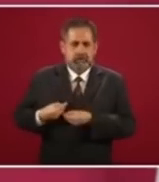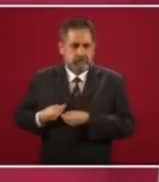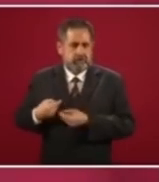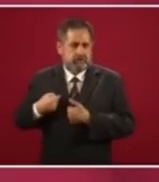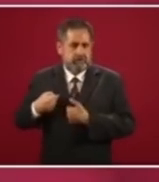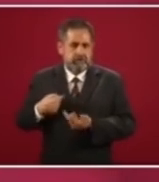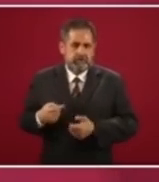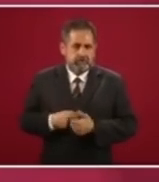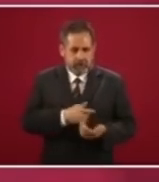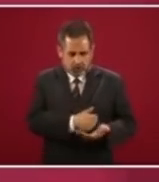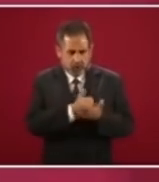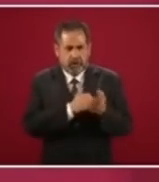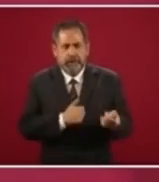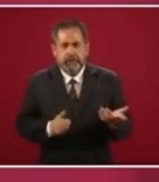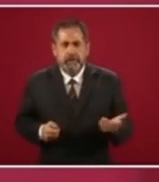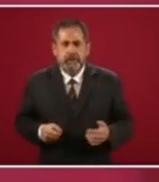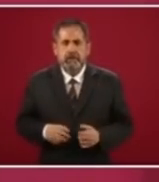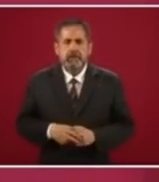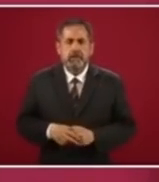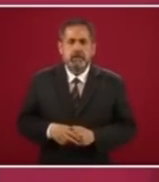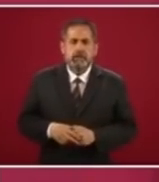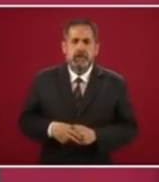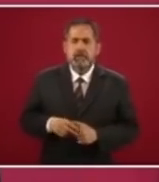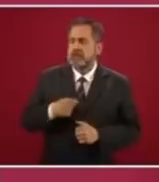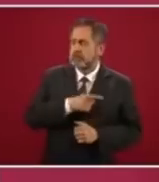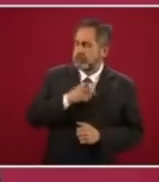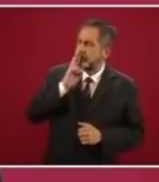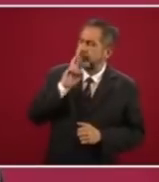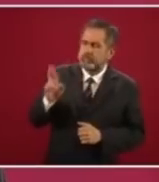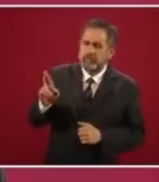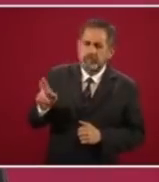que ayudara, y nos respondió